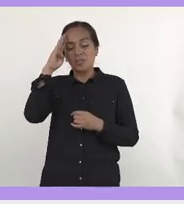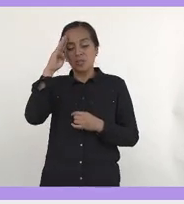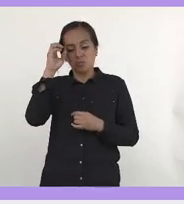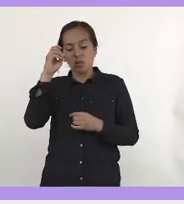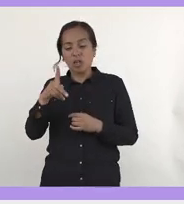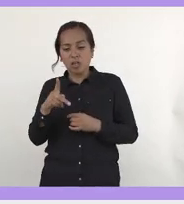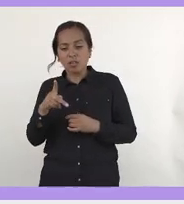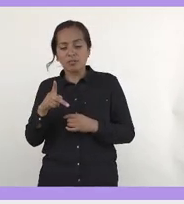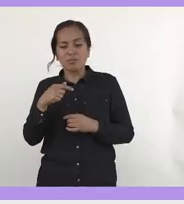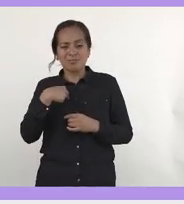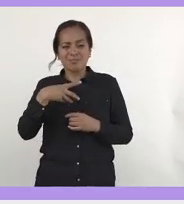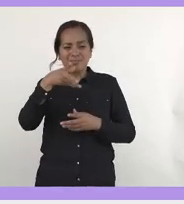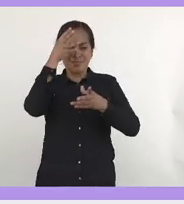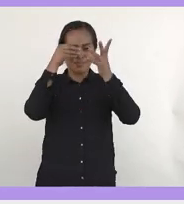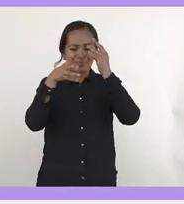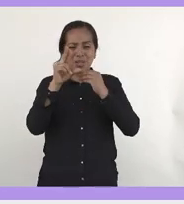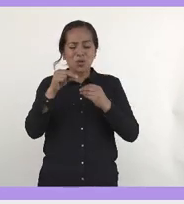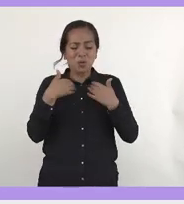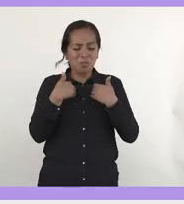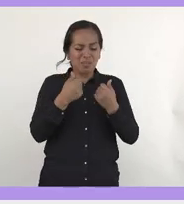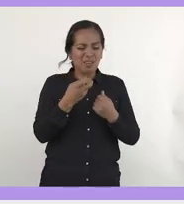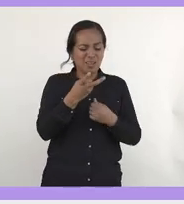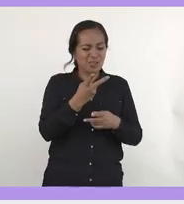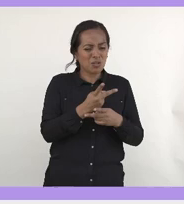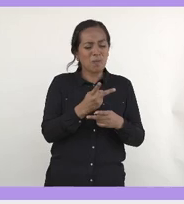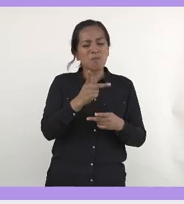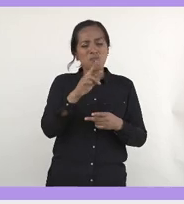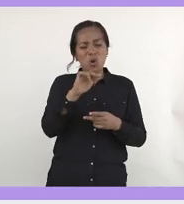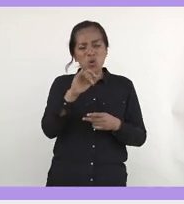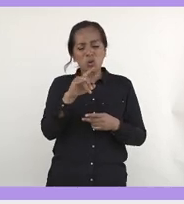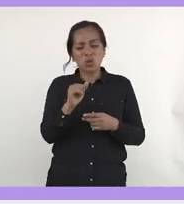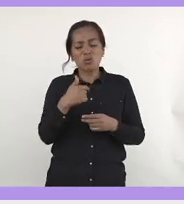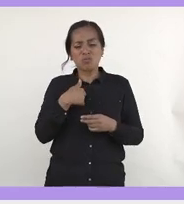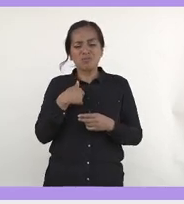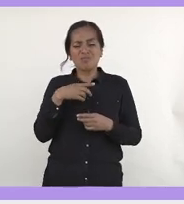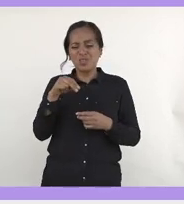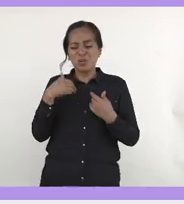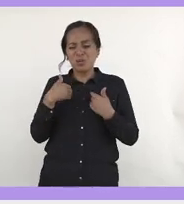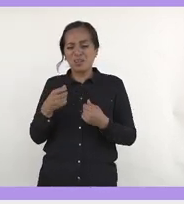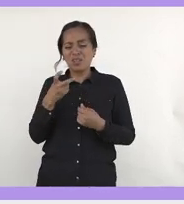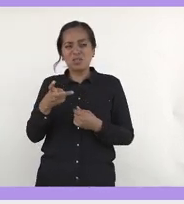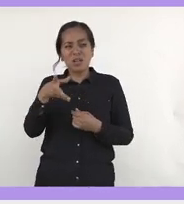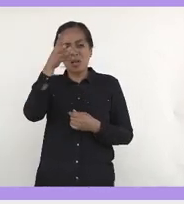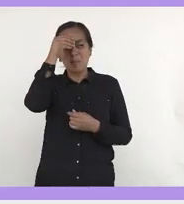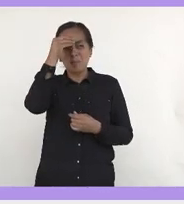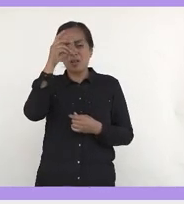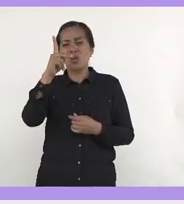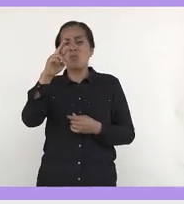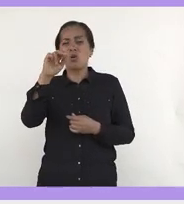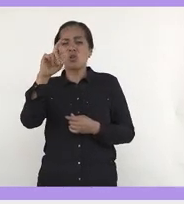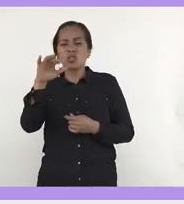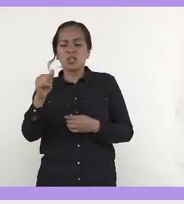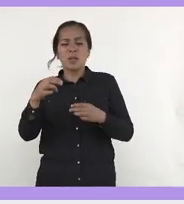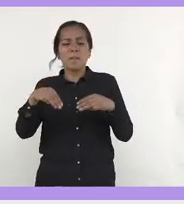de Okay no me entiende esto el productor aprendo a producir Okay no se me entiende esto entonces aprendo de producción aprendo de marketing aprendo de tal aprendo